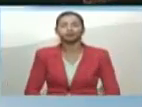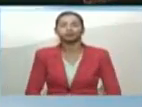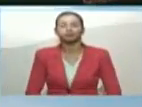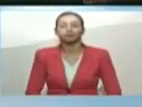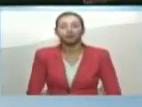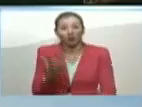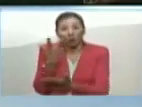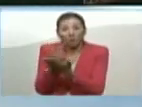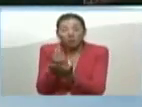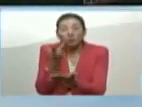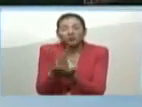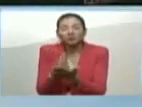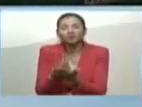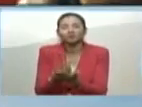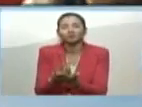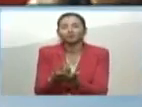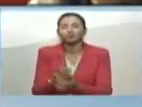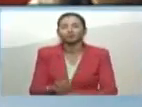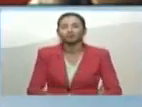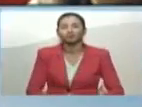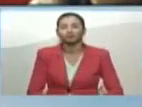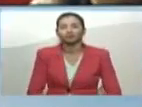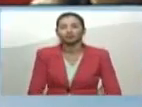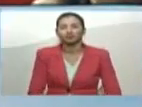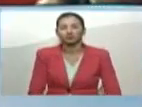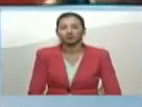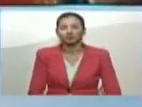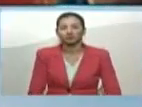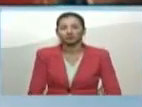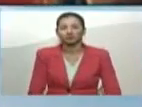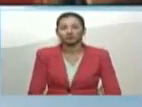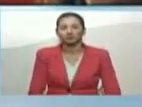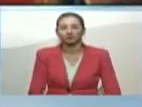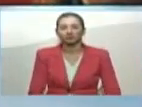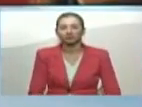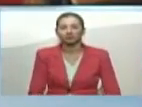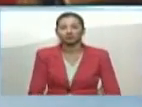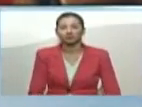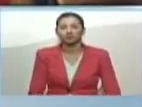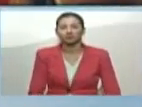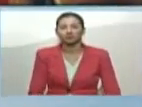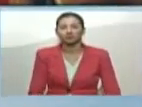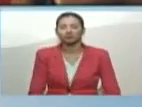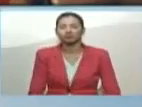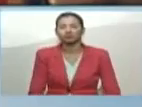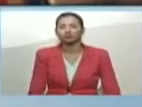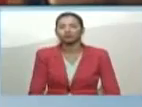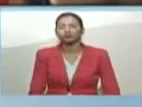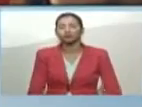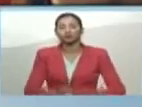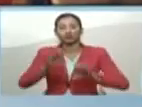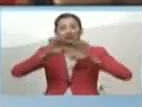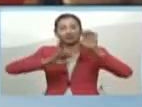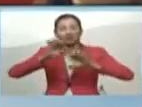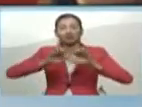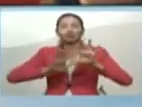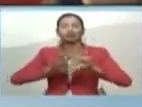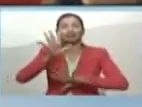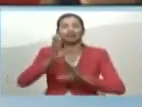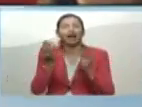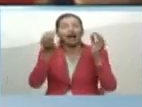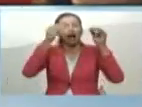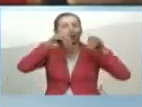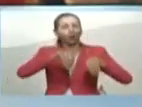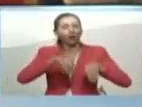Comunas, le hacemos el hincapié acá, la revisión de los 15 acuerdos que